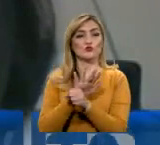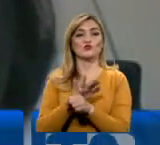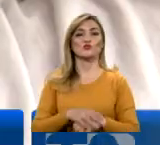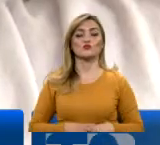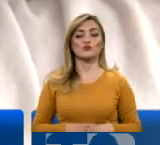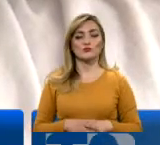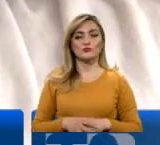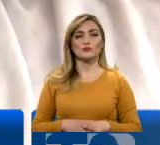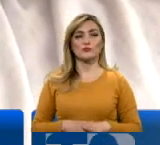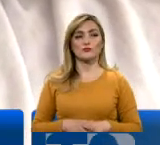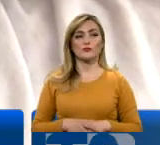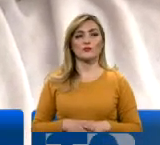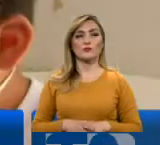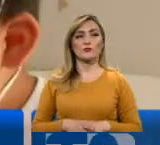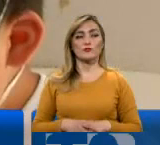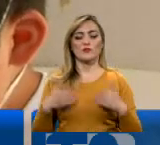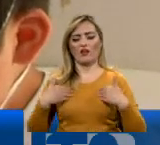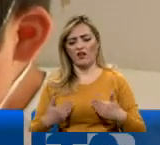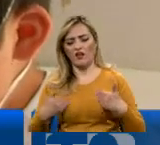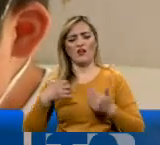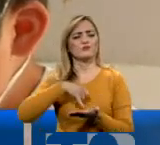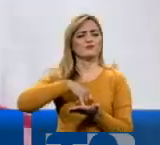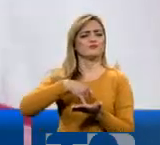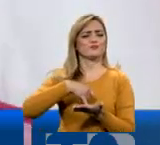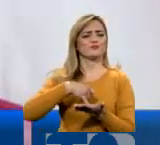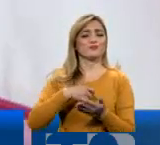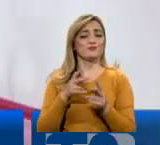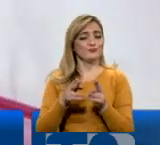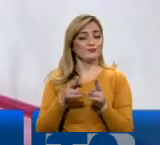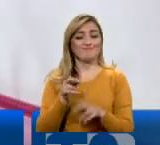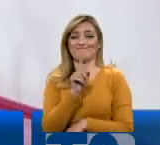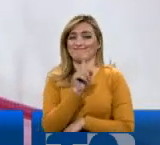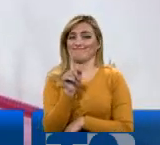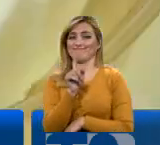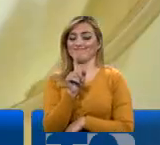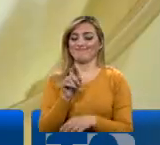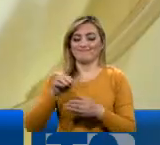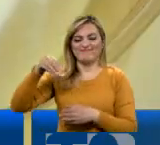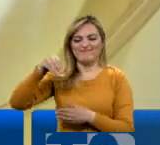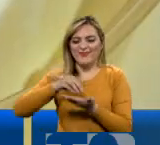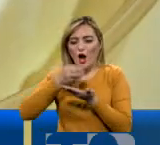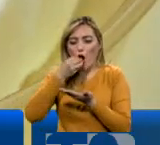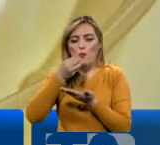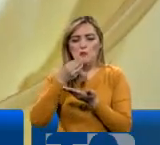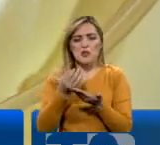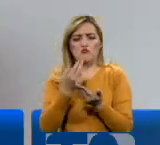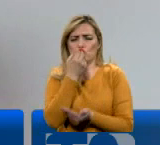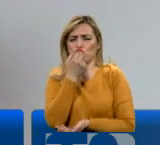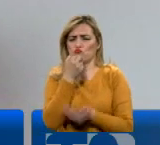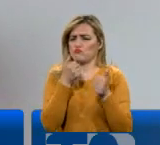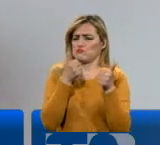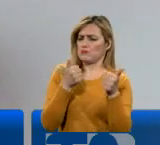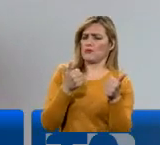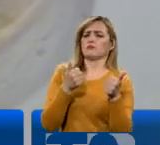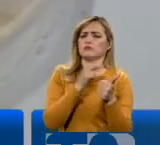realmente nutritiva. El desgaste físico de los más pequeños del hogar no es el mismo, por ello los refrigerios deben ser lo más equilibrados posible y